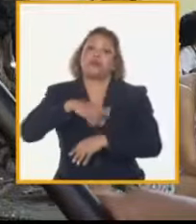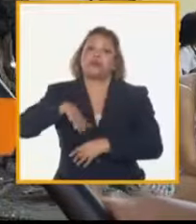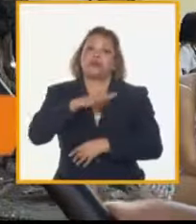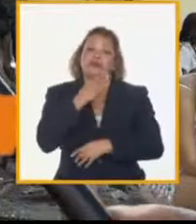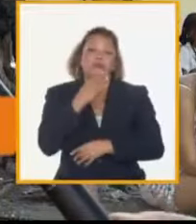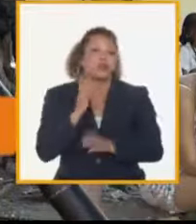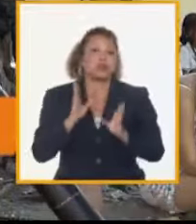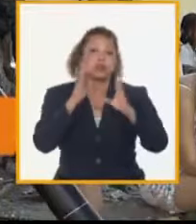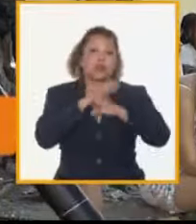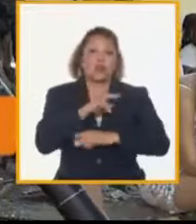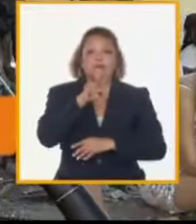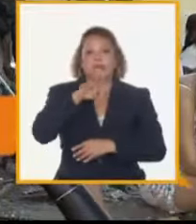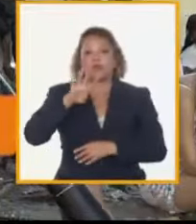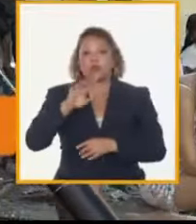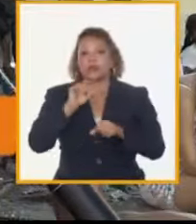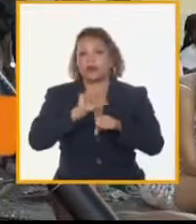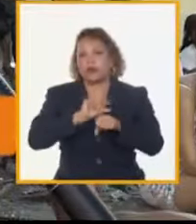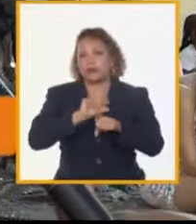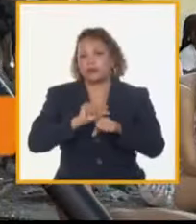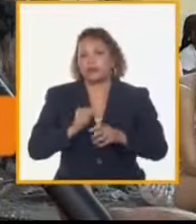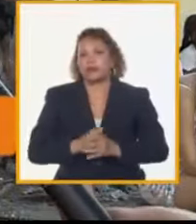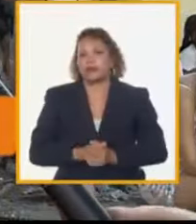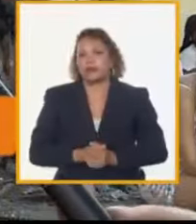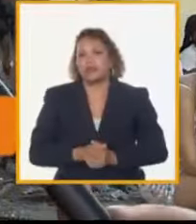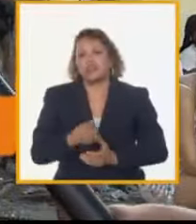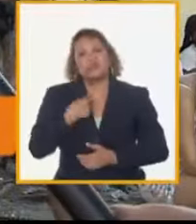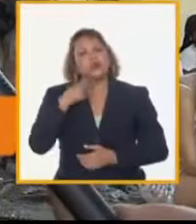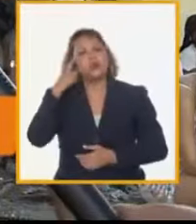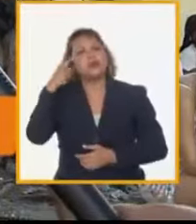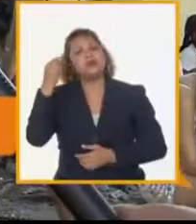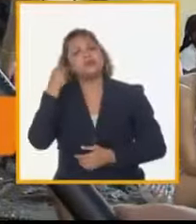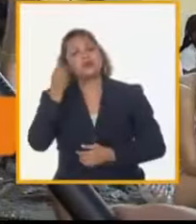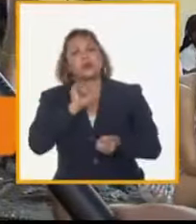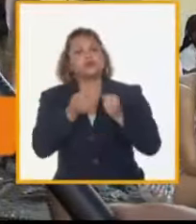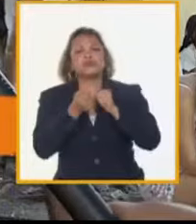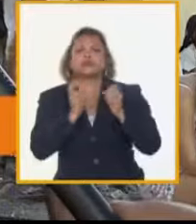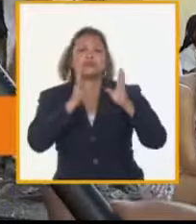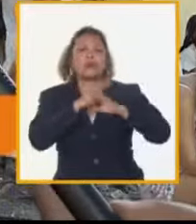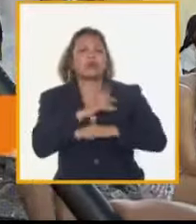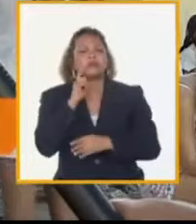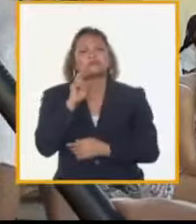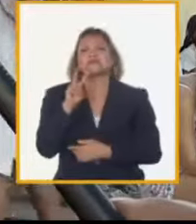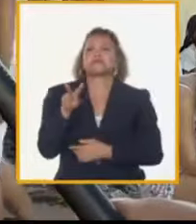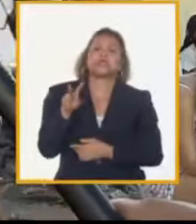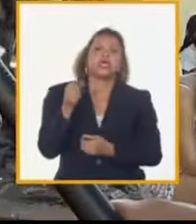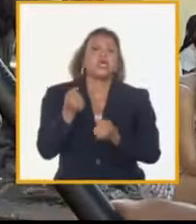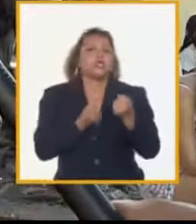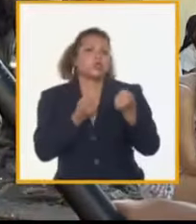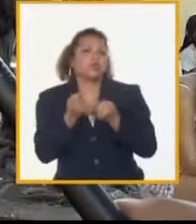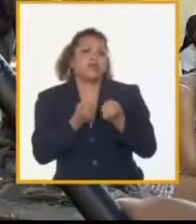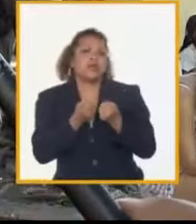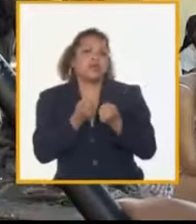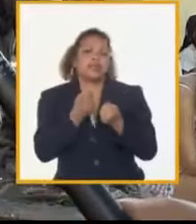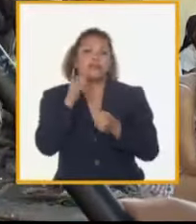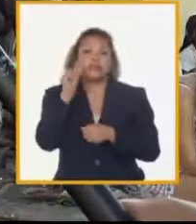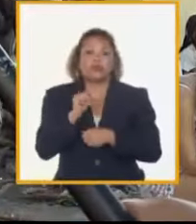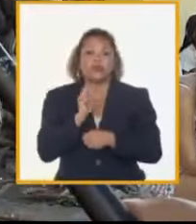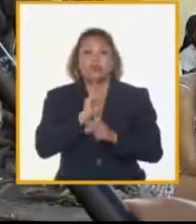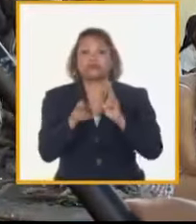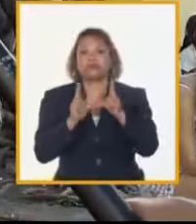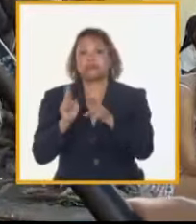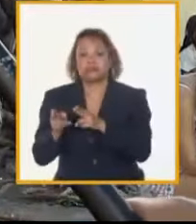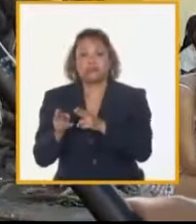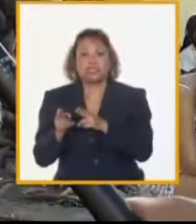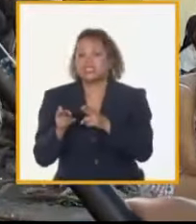es un descontrol total lo que hay sobre eso, porque me doy cuenta que los choferes y quien dirige eso